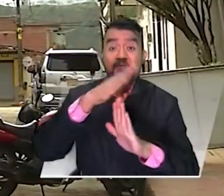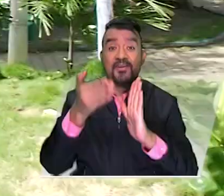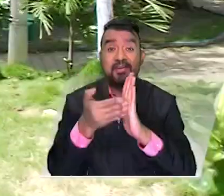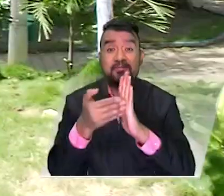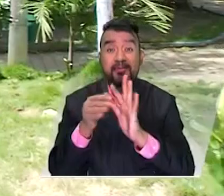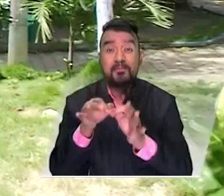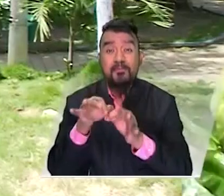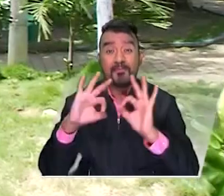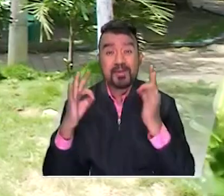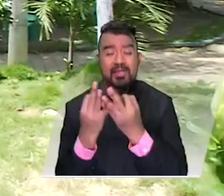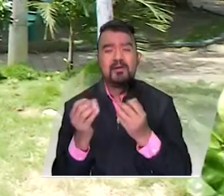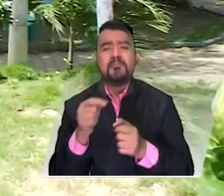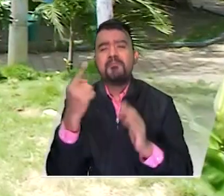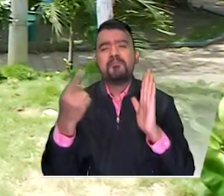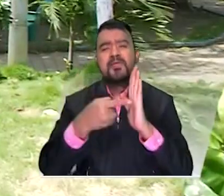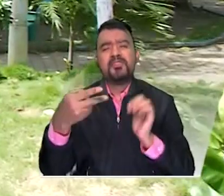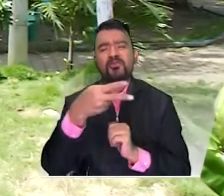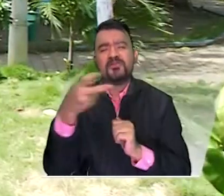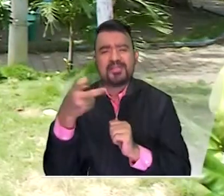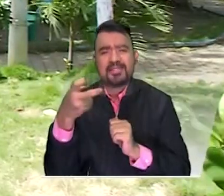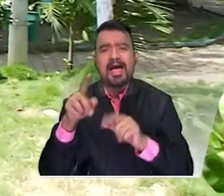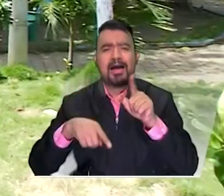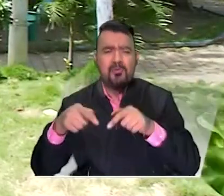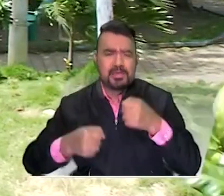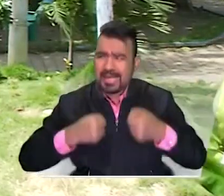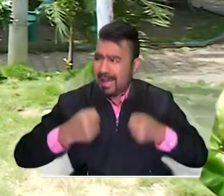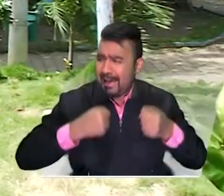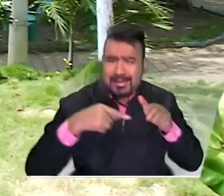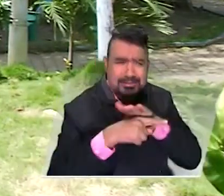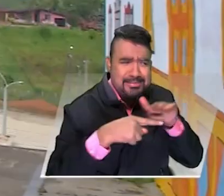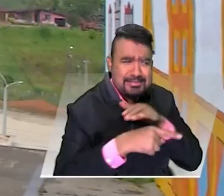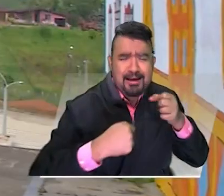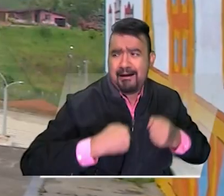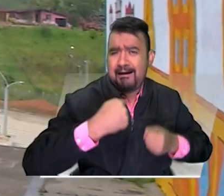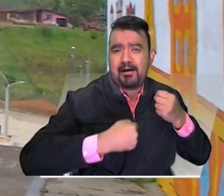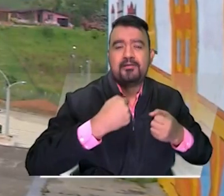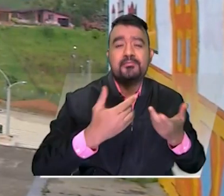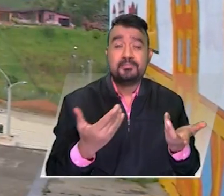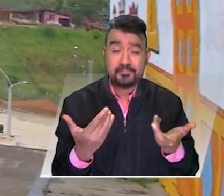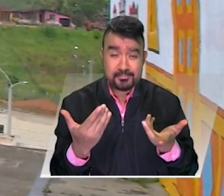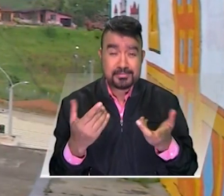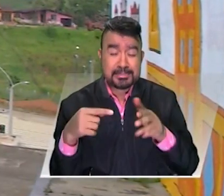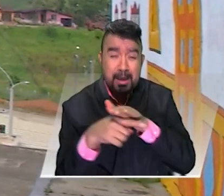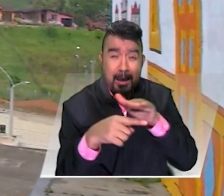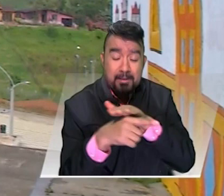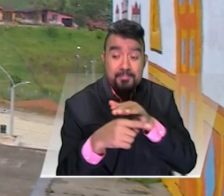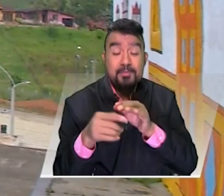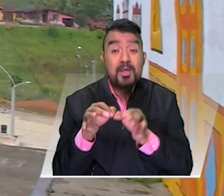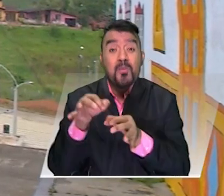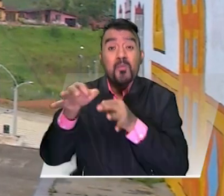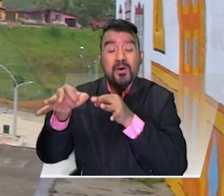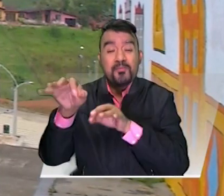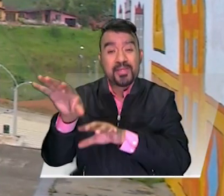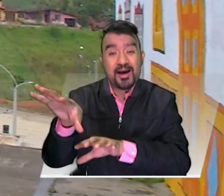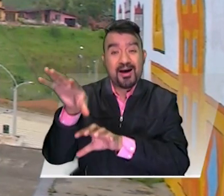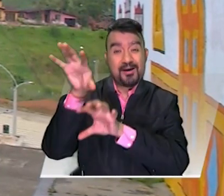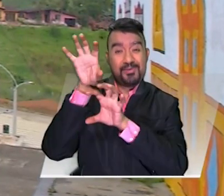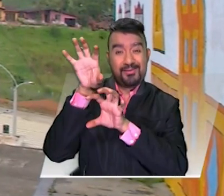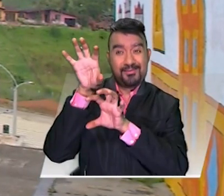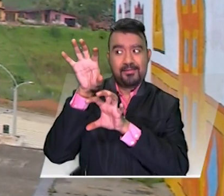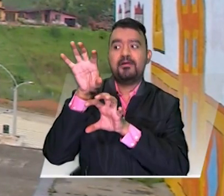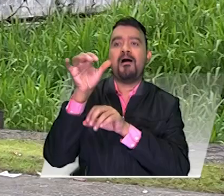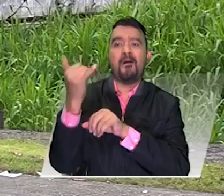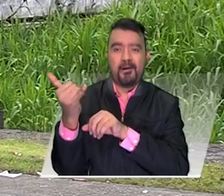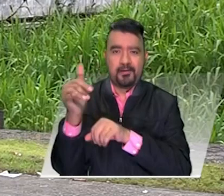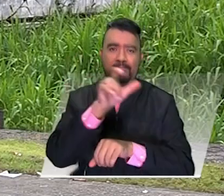250 personas por confinamiento y desplazamientos de amalfi también suma a la cifra de desplazados